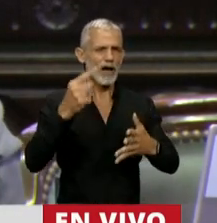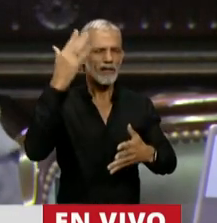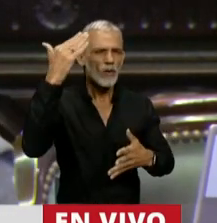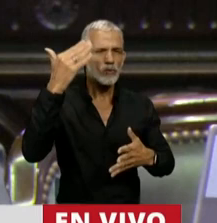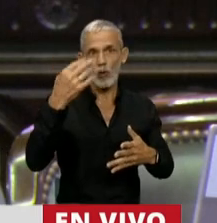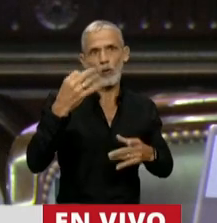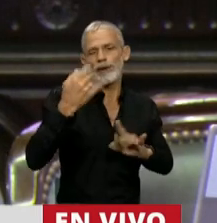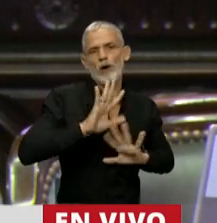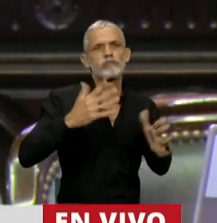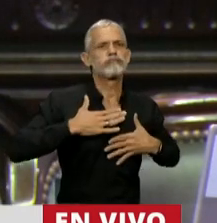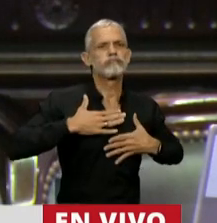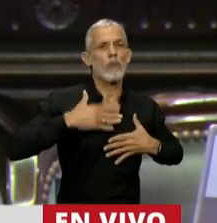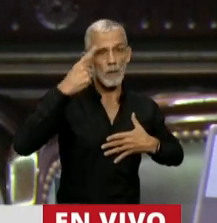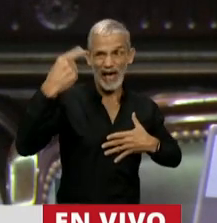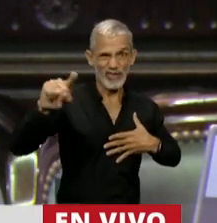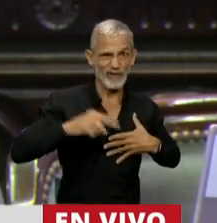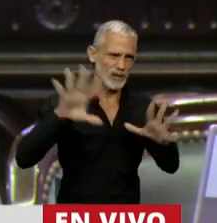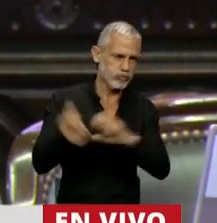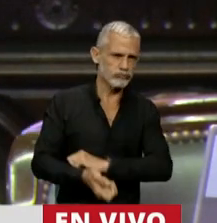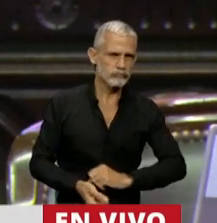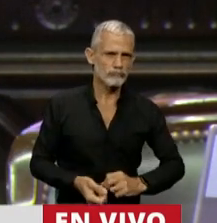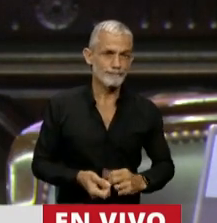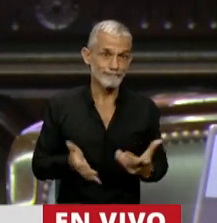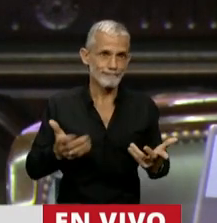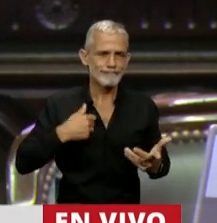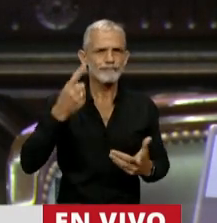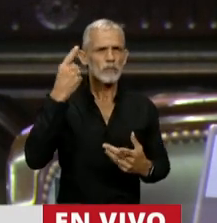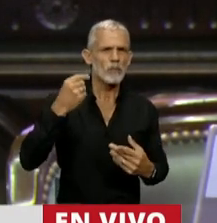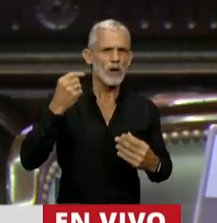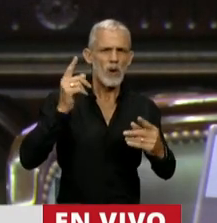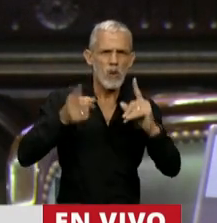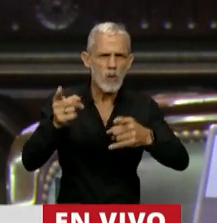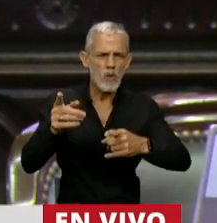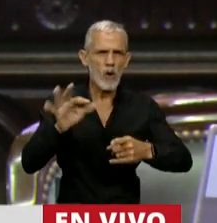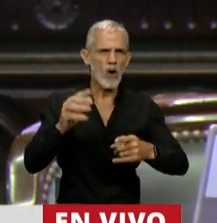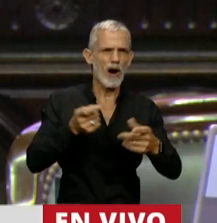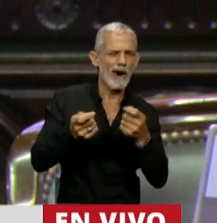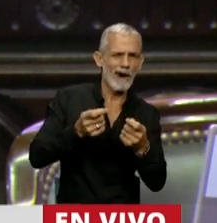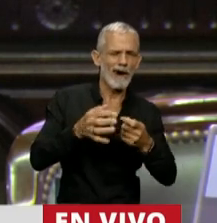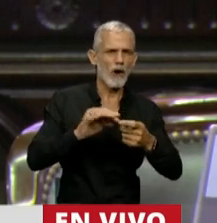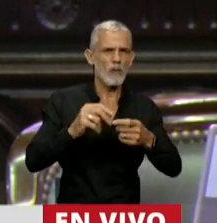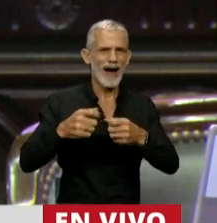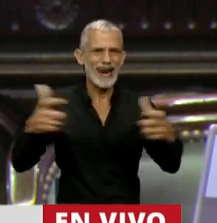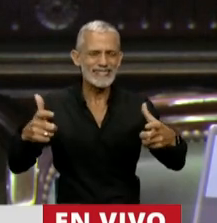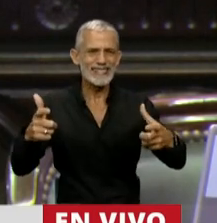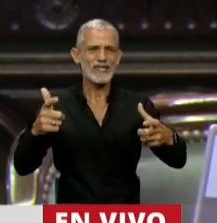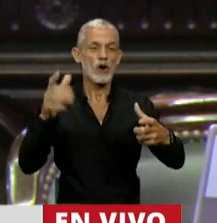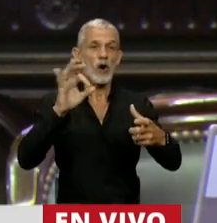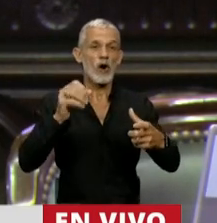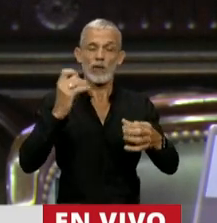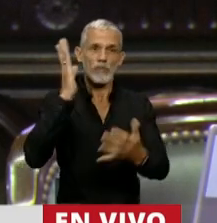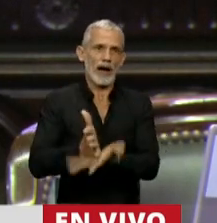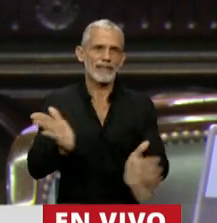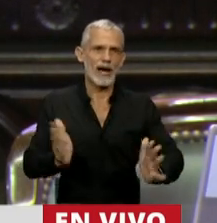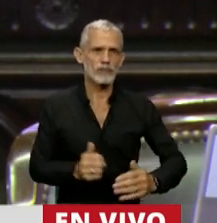único, a los que pensamos que por haber disciplinado, por haber administrado, por haber crecido, hay que